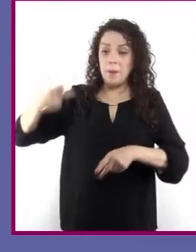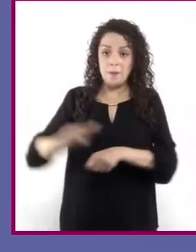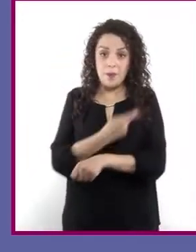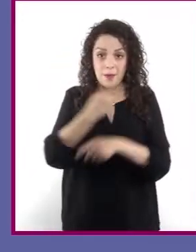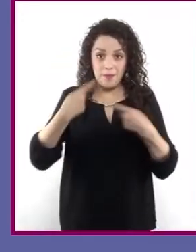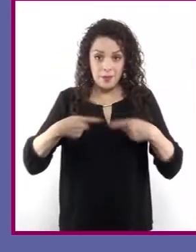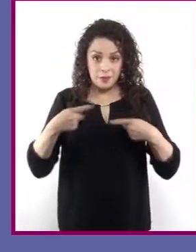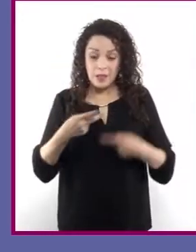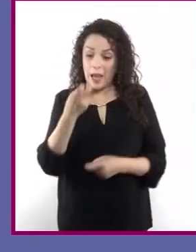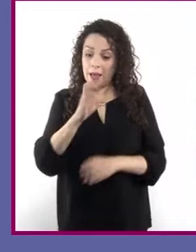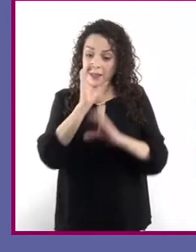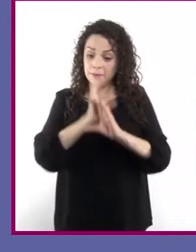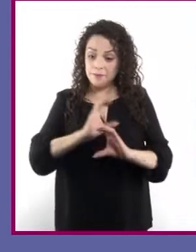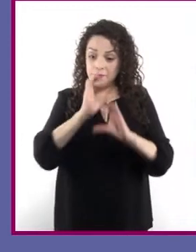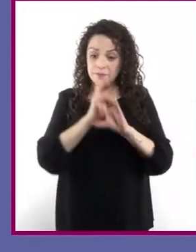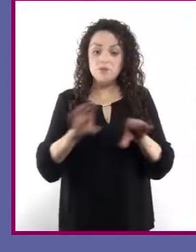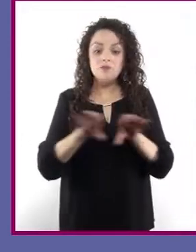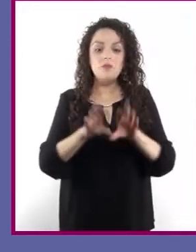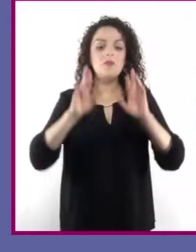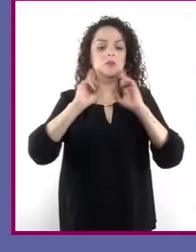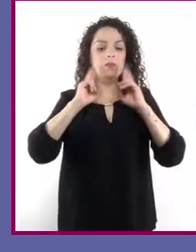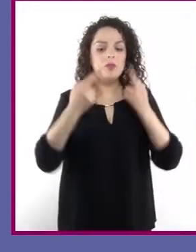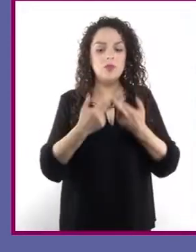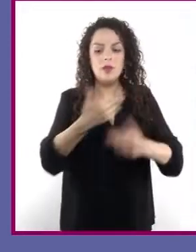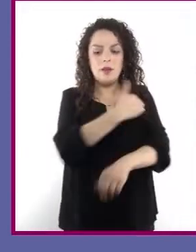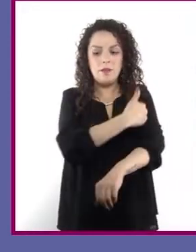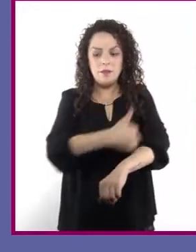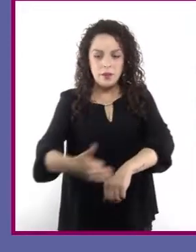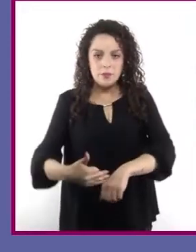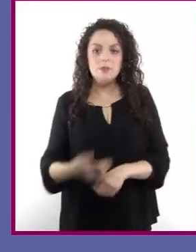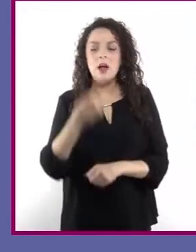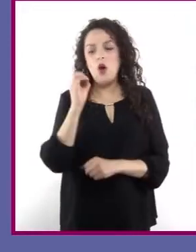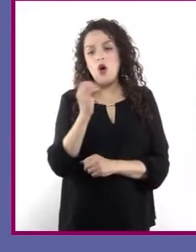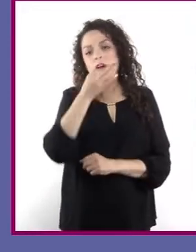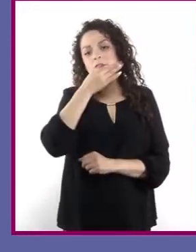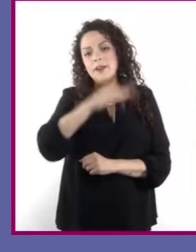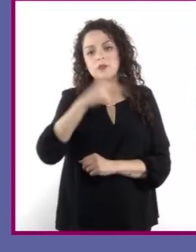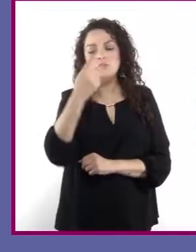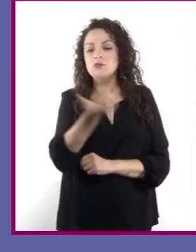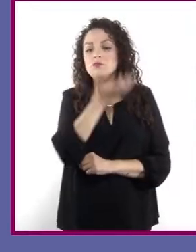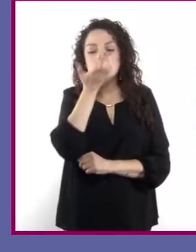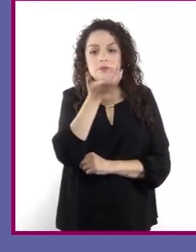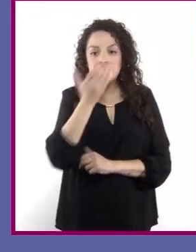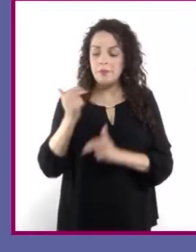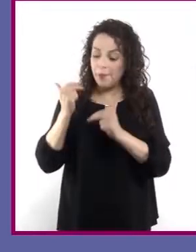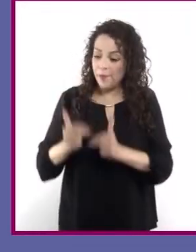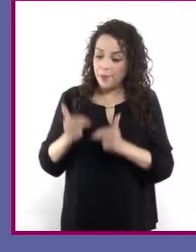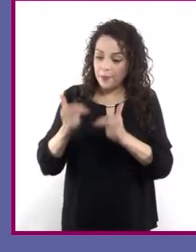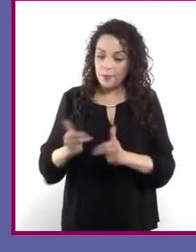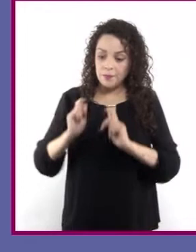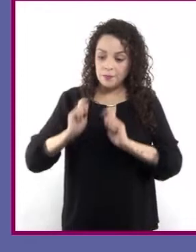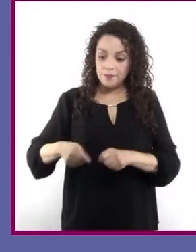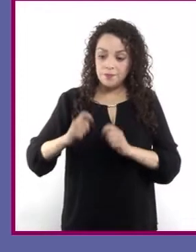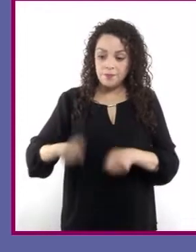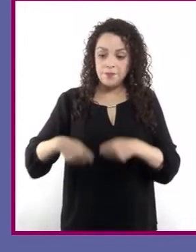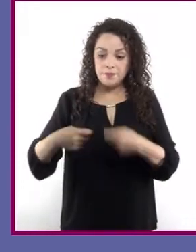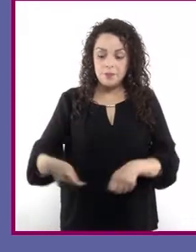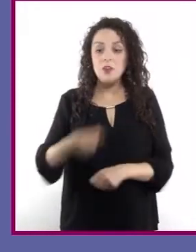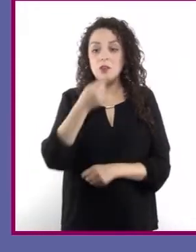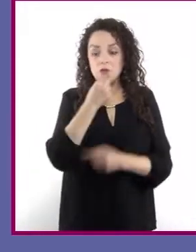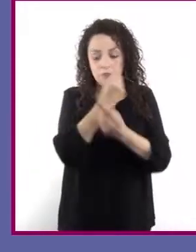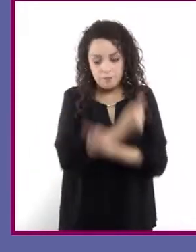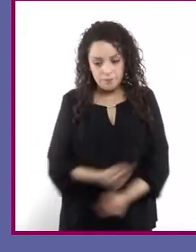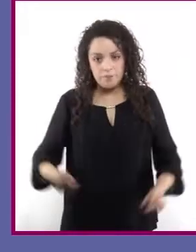Estos cantos se interpretan en reuniones familiares y fiestas tradicionales para transmitirlos a niñas